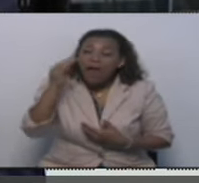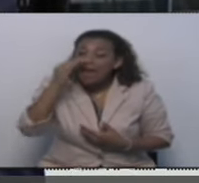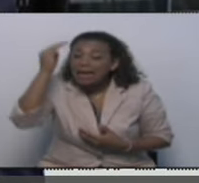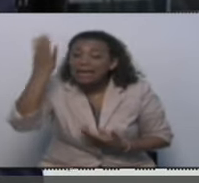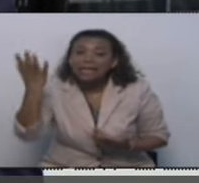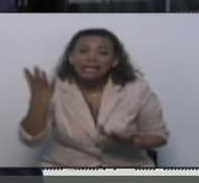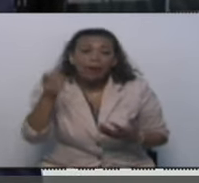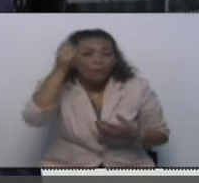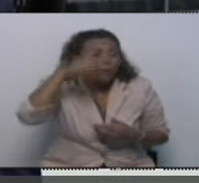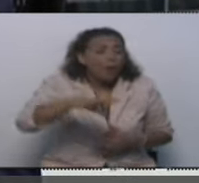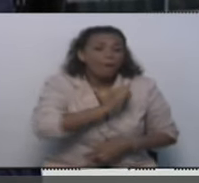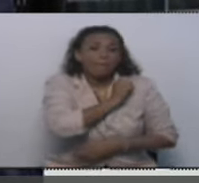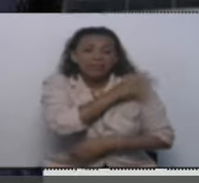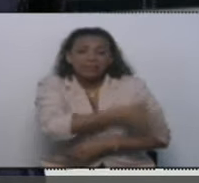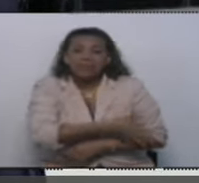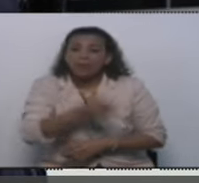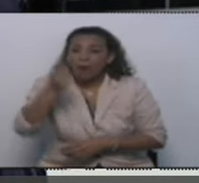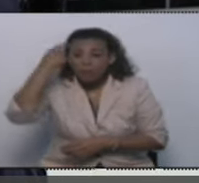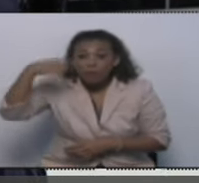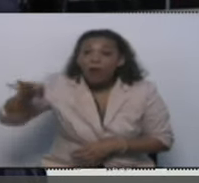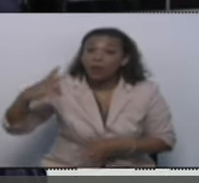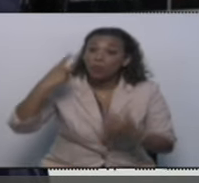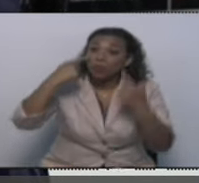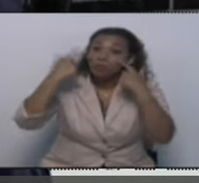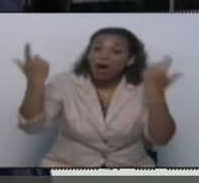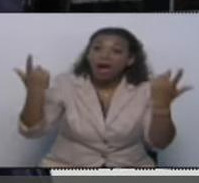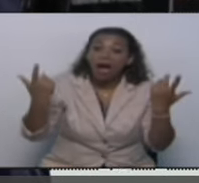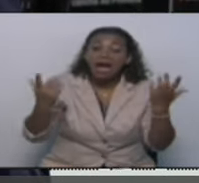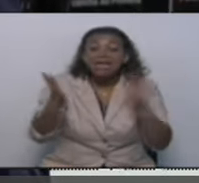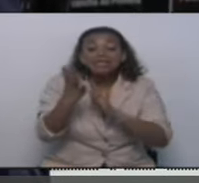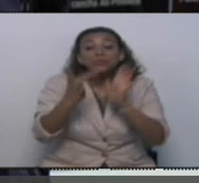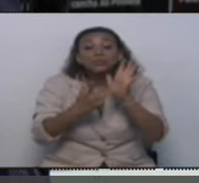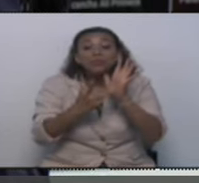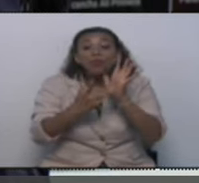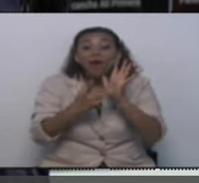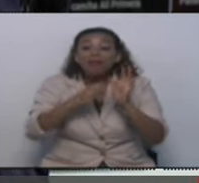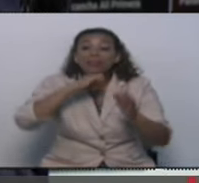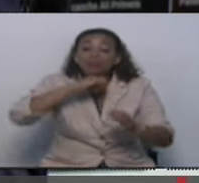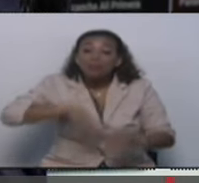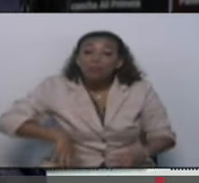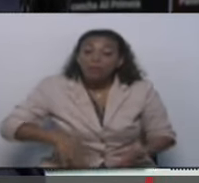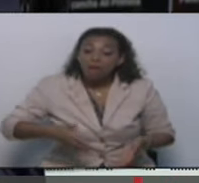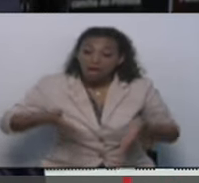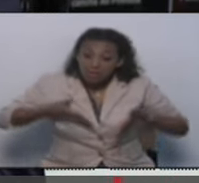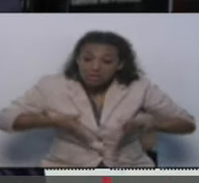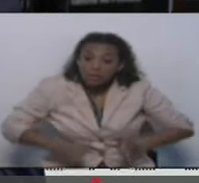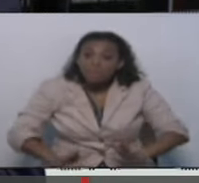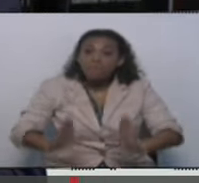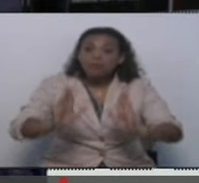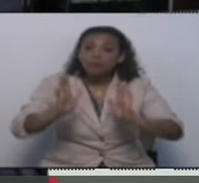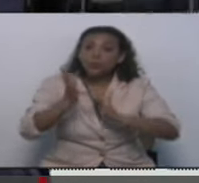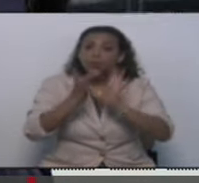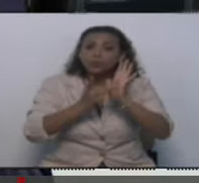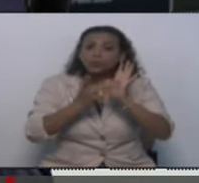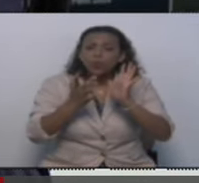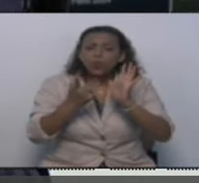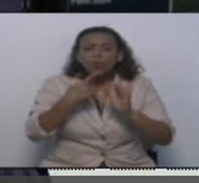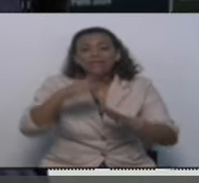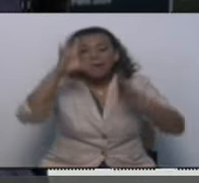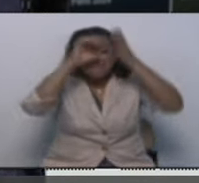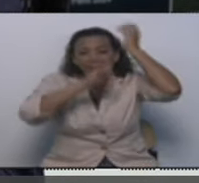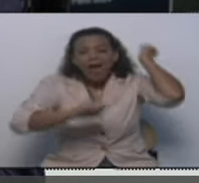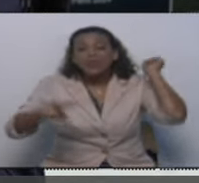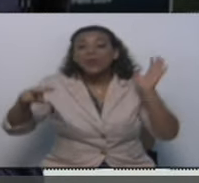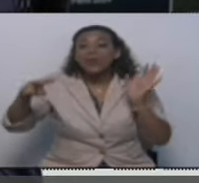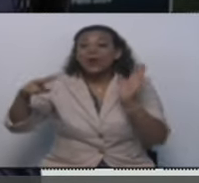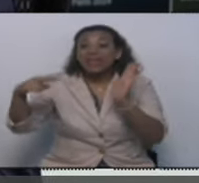palestino y de los pueblos que vieron pasar a nuestro Señor Jesucristo. Como decía el embajador del Líbano,